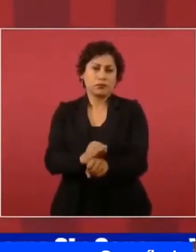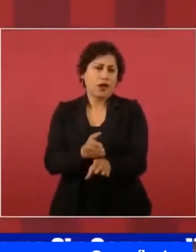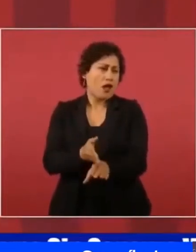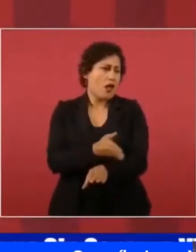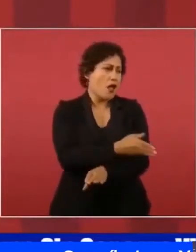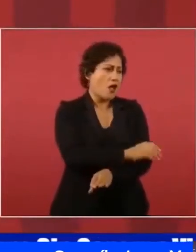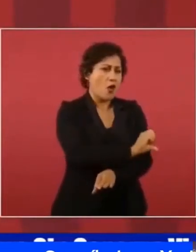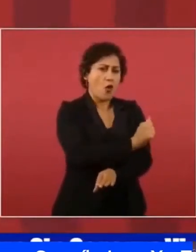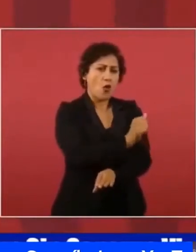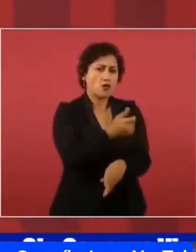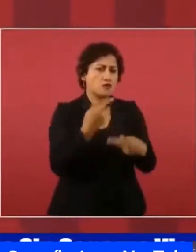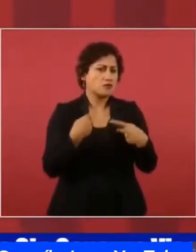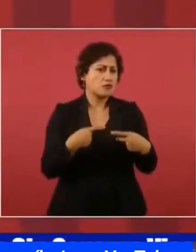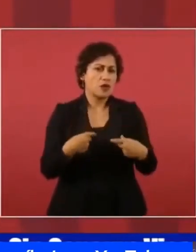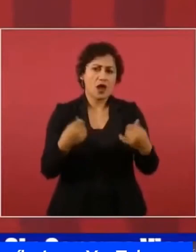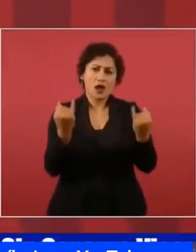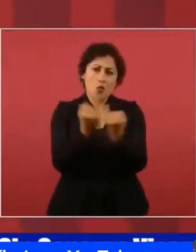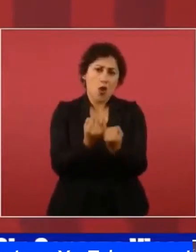Y